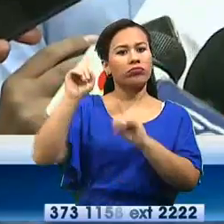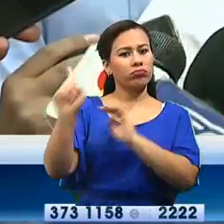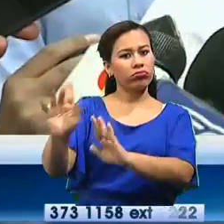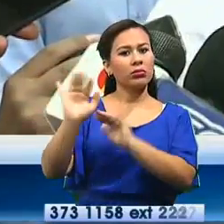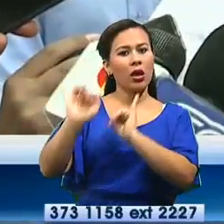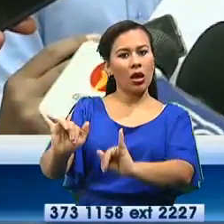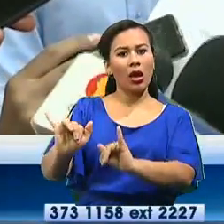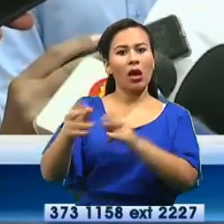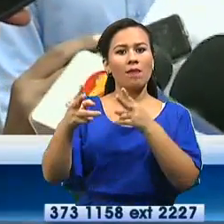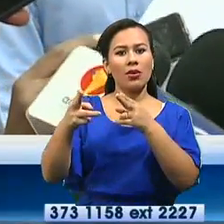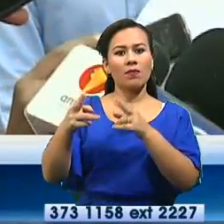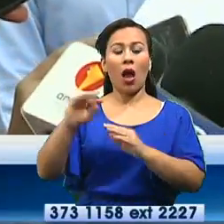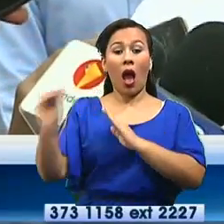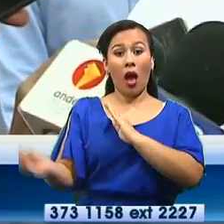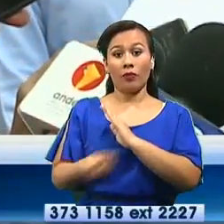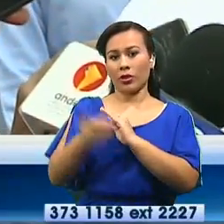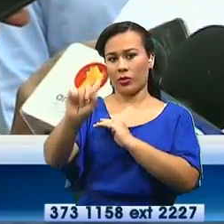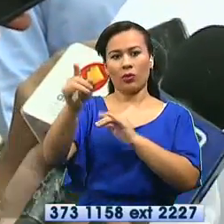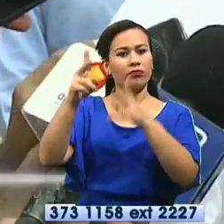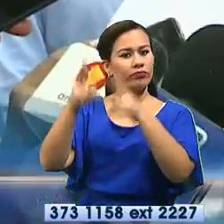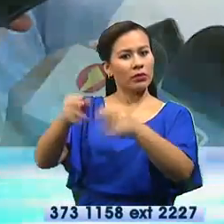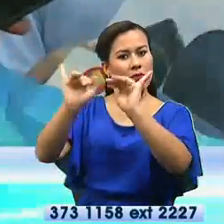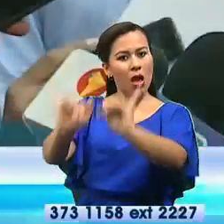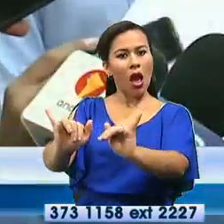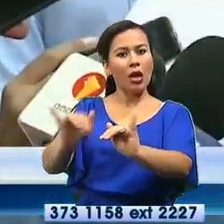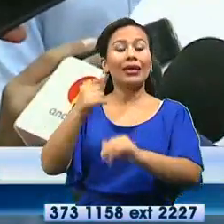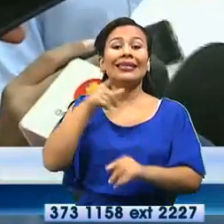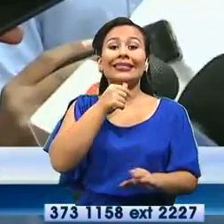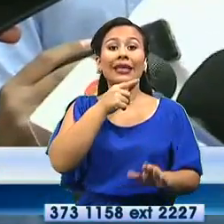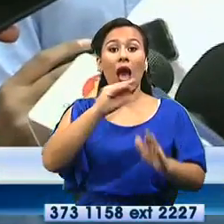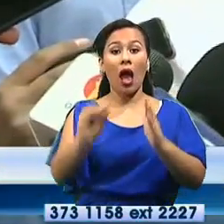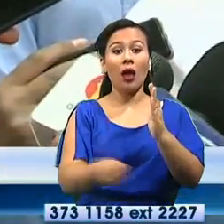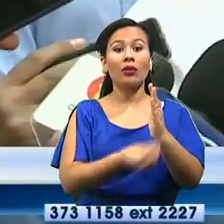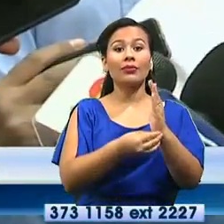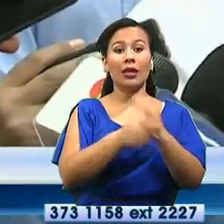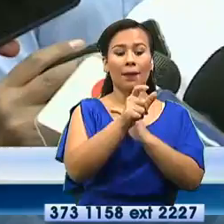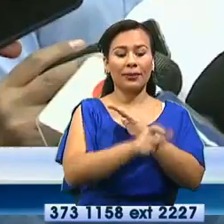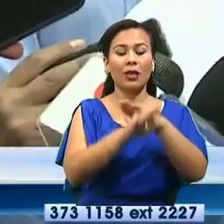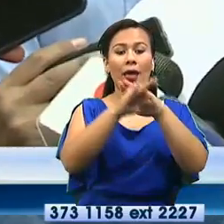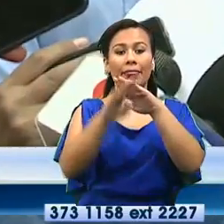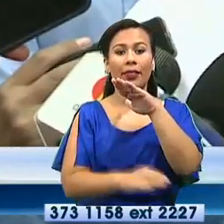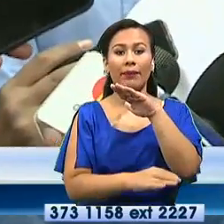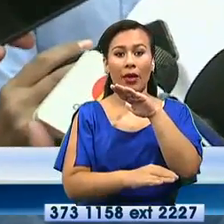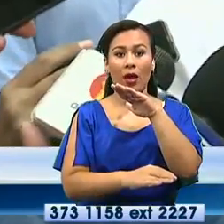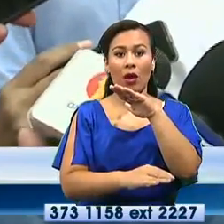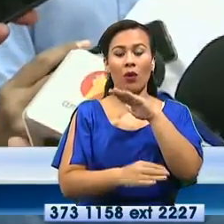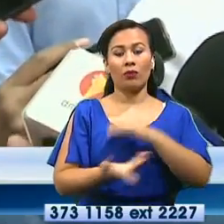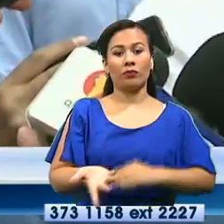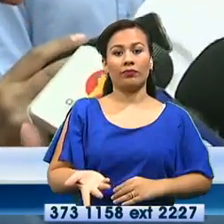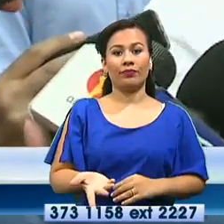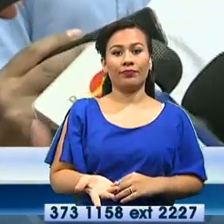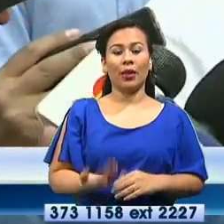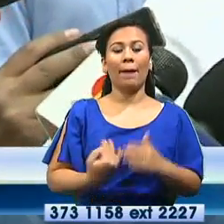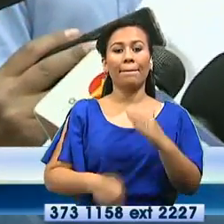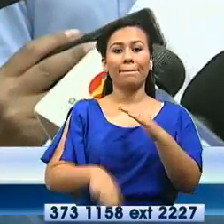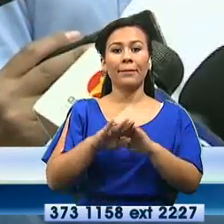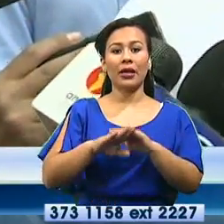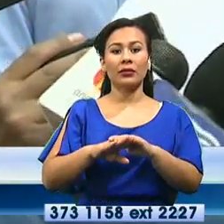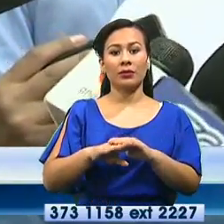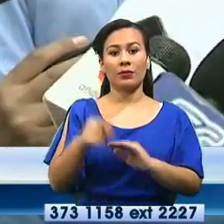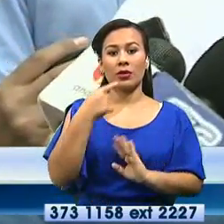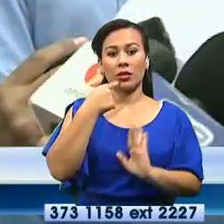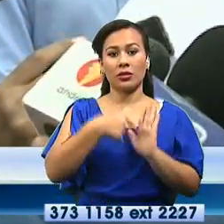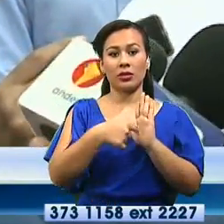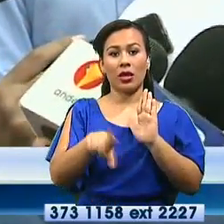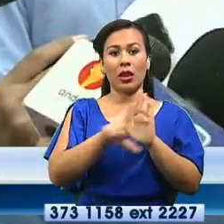Se aumentará solamente a aquellas pensiones que estén por debajo de el máximo que se establece